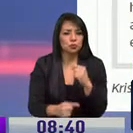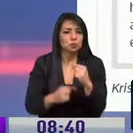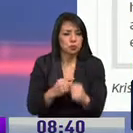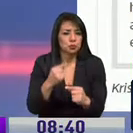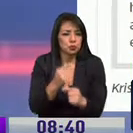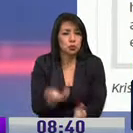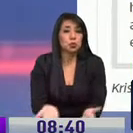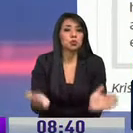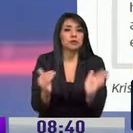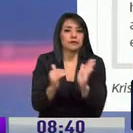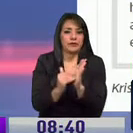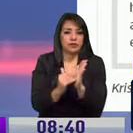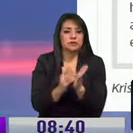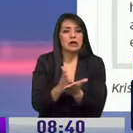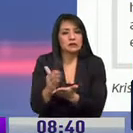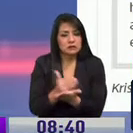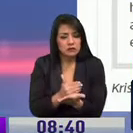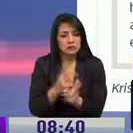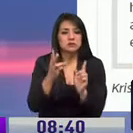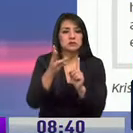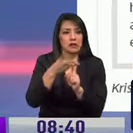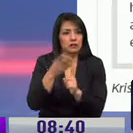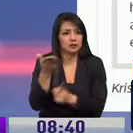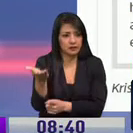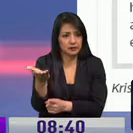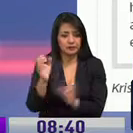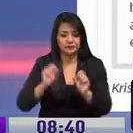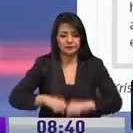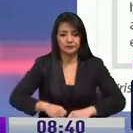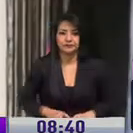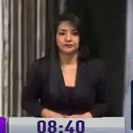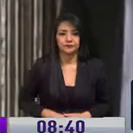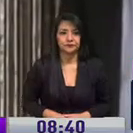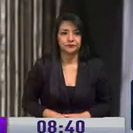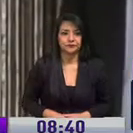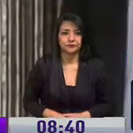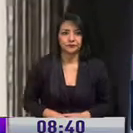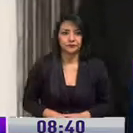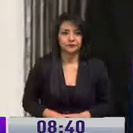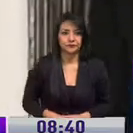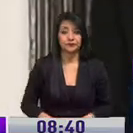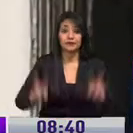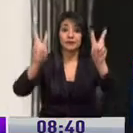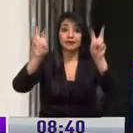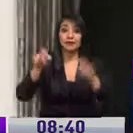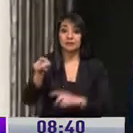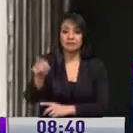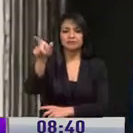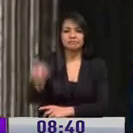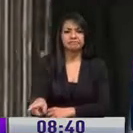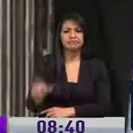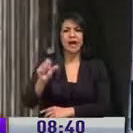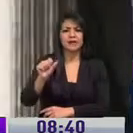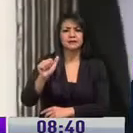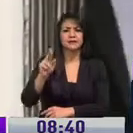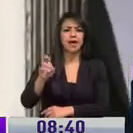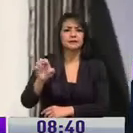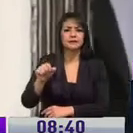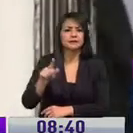restablecido parcialmente el acceso a internet al fundador de WikiLeaks. Con respecto a la salud del fundador de WikiLeaks,